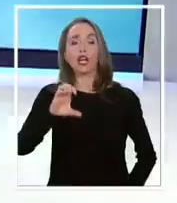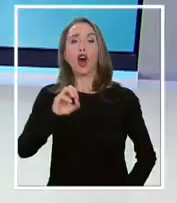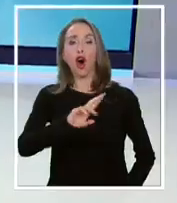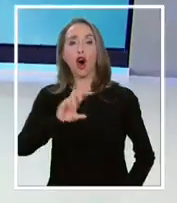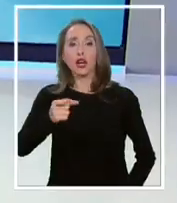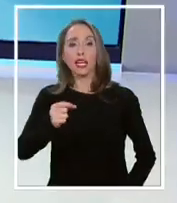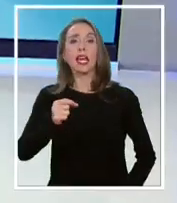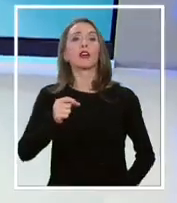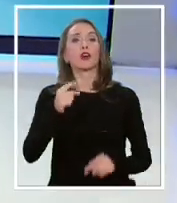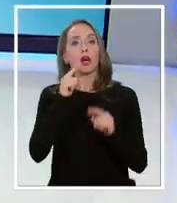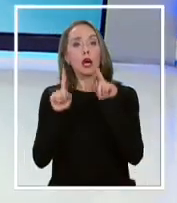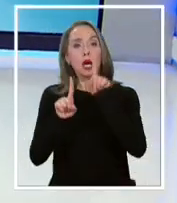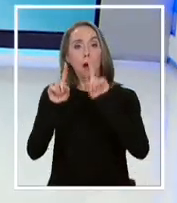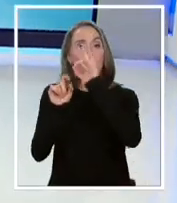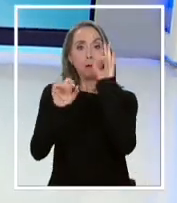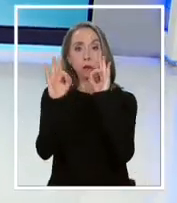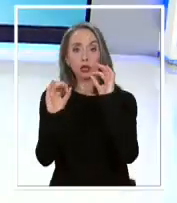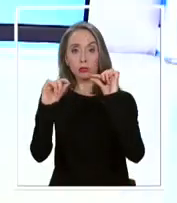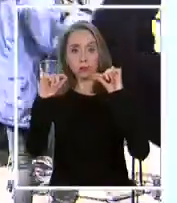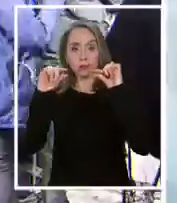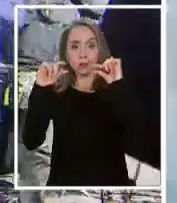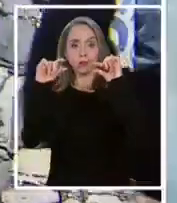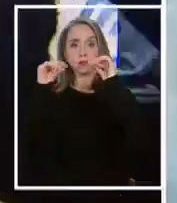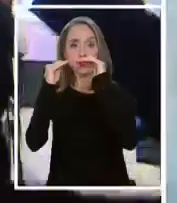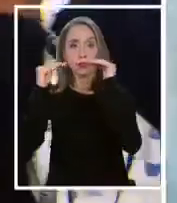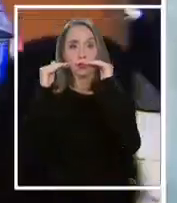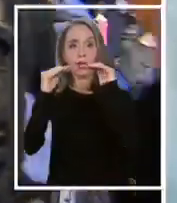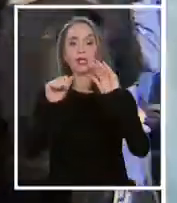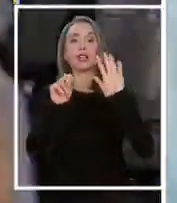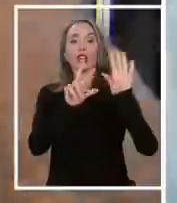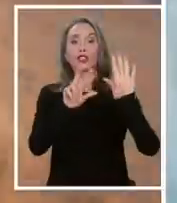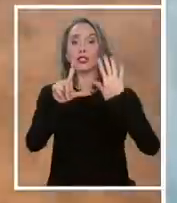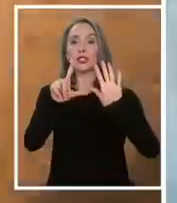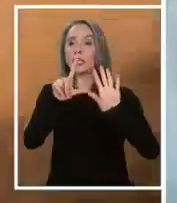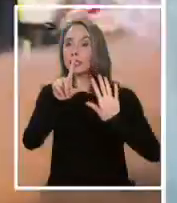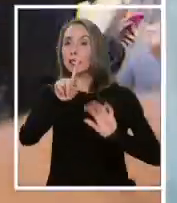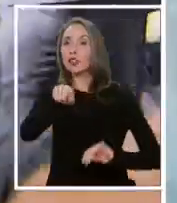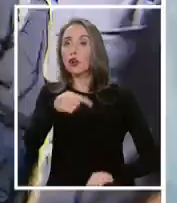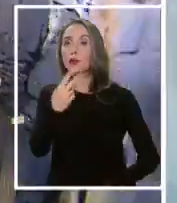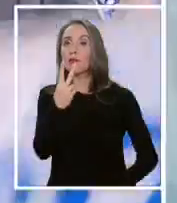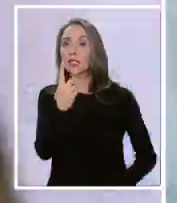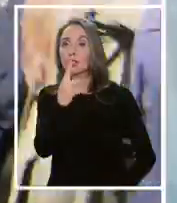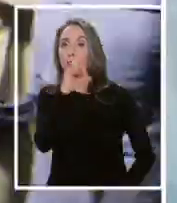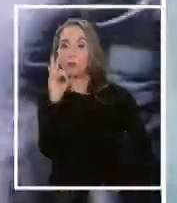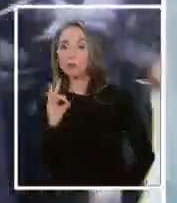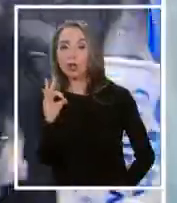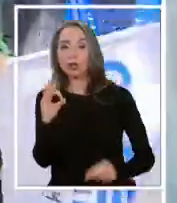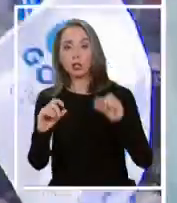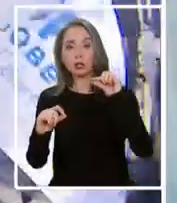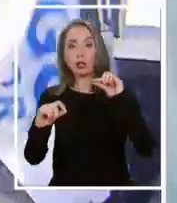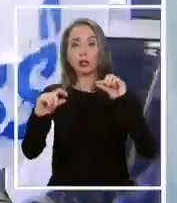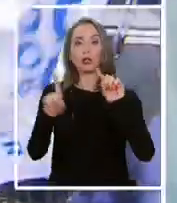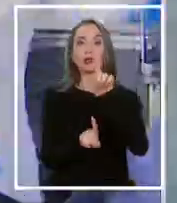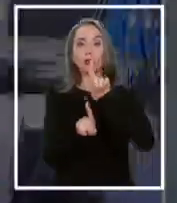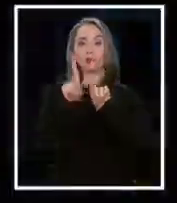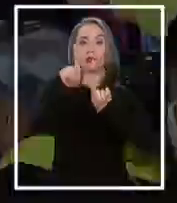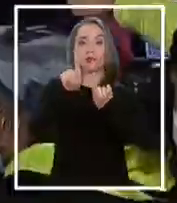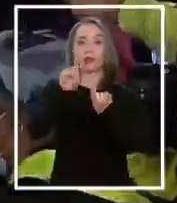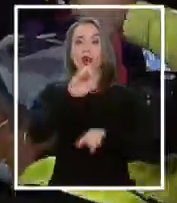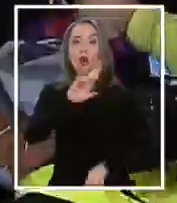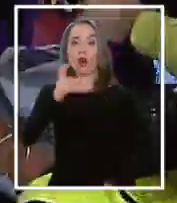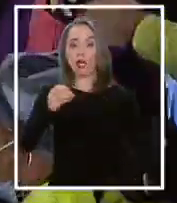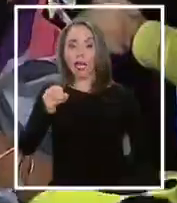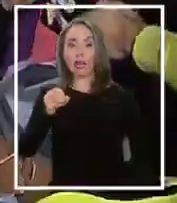y se tiende a emparejar esta definición con el 87 como un 21 por ciento de los votos sube claudio orrego